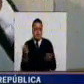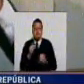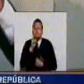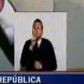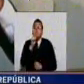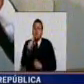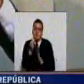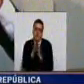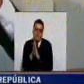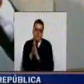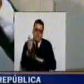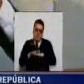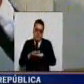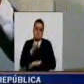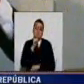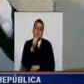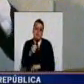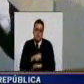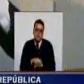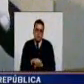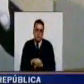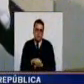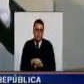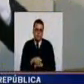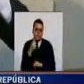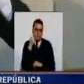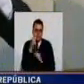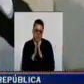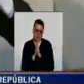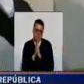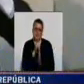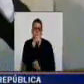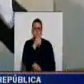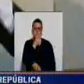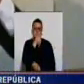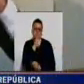yo les voy a rogar un poquito de paciencia.